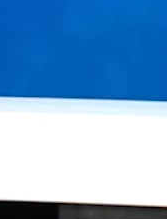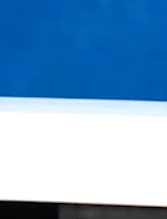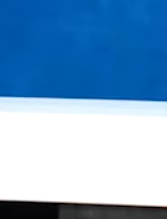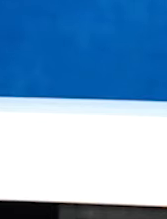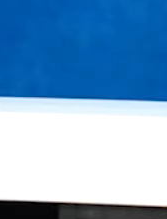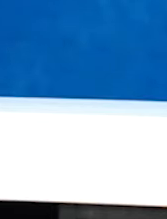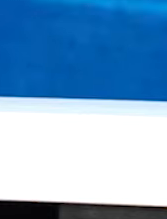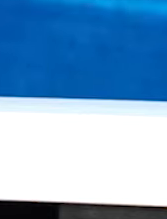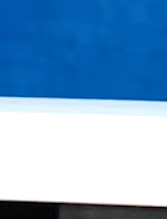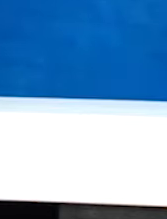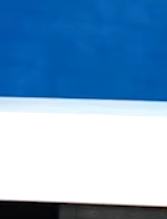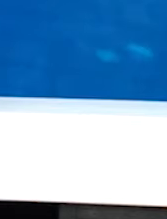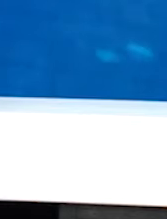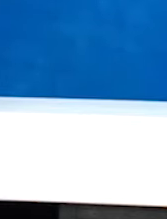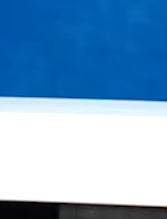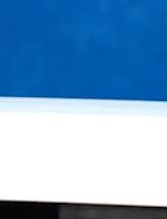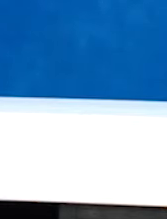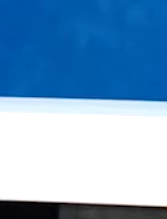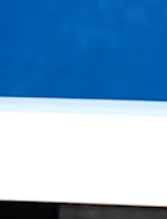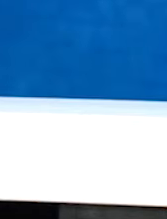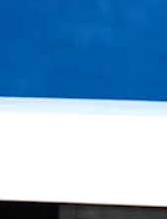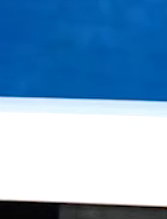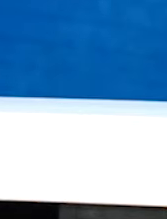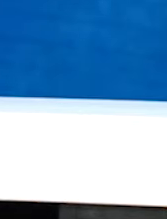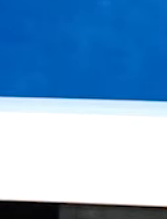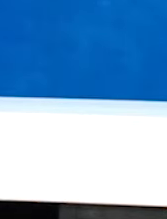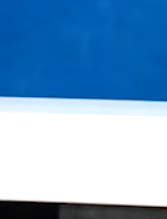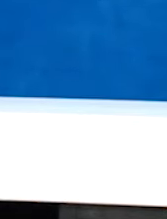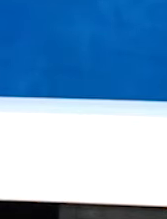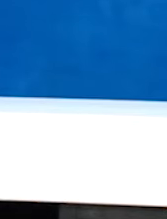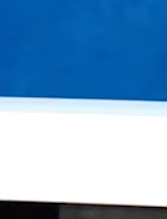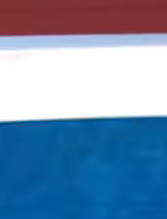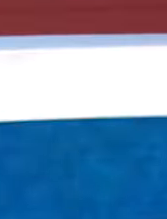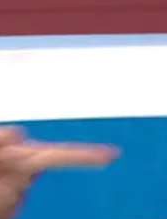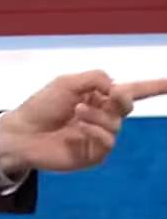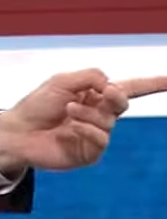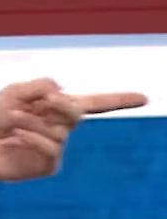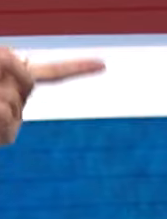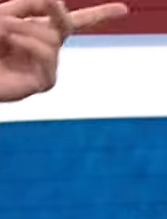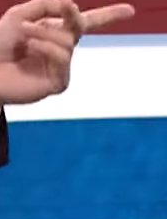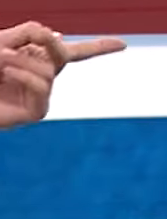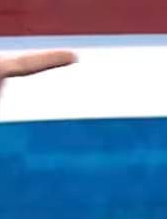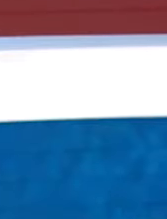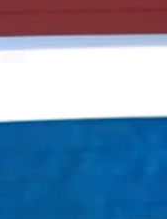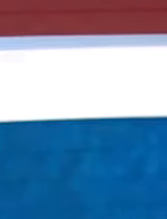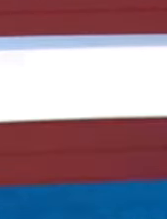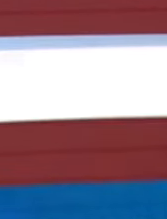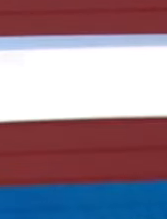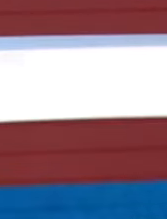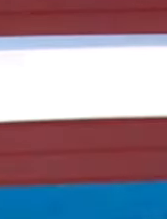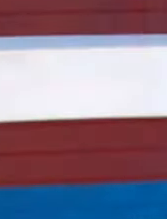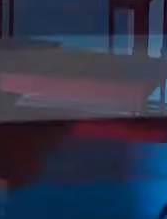como siempre Eh bueno Muchas gracias para mí también es un gusto participar del programa y estar en este medio bueno viste los dos zagueros que tengo ahí esperándote